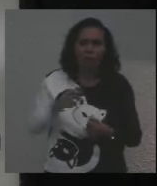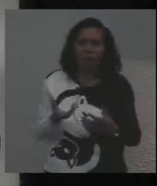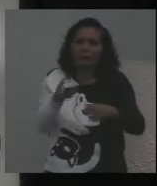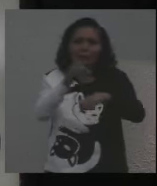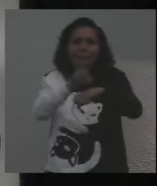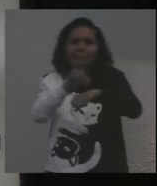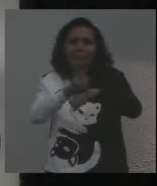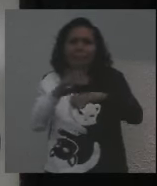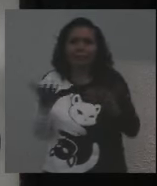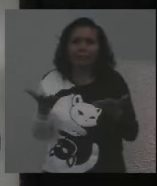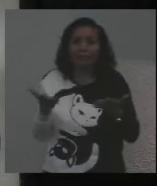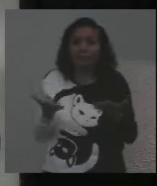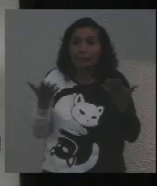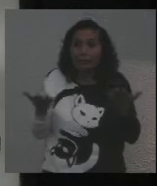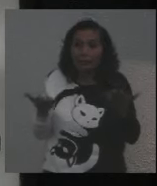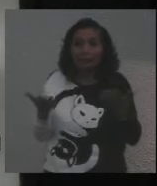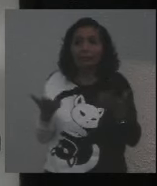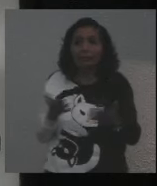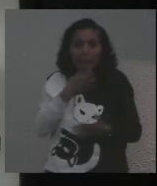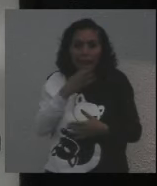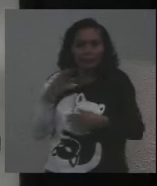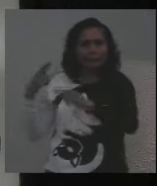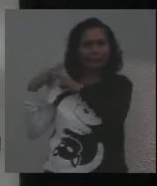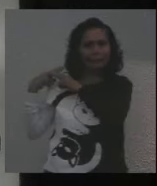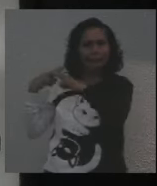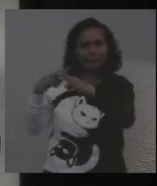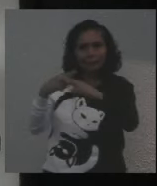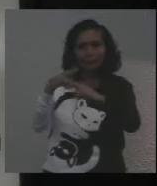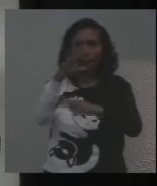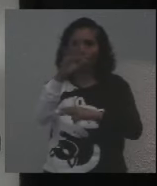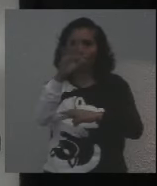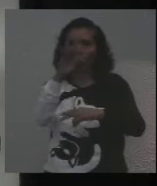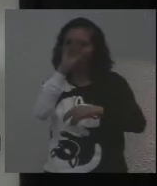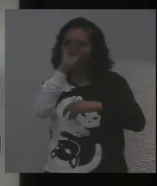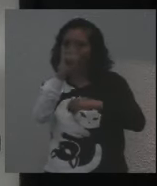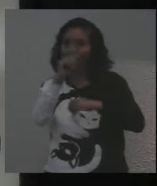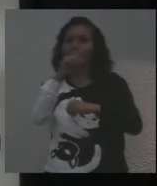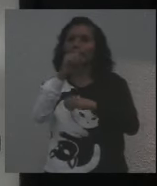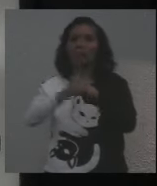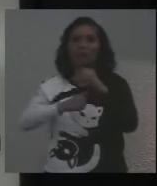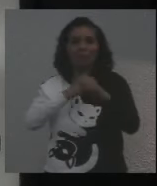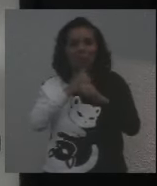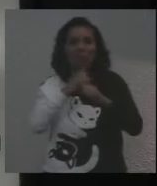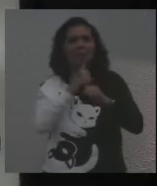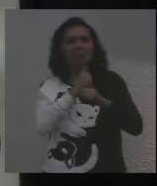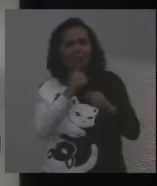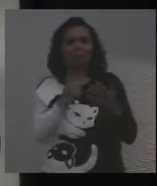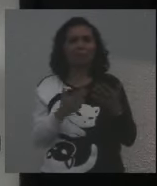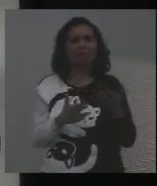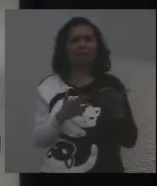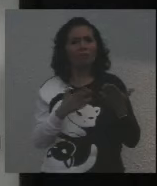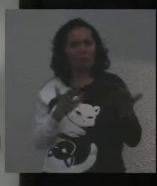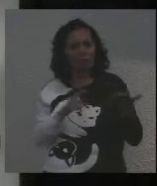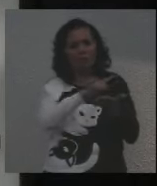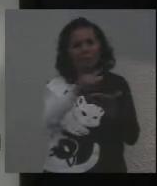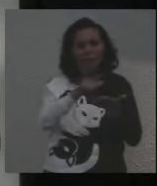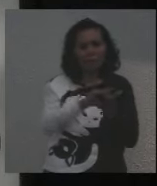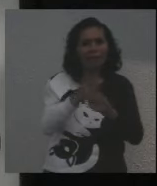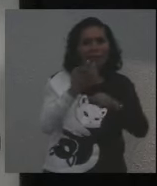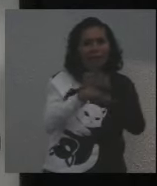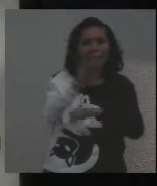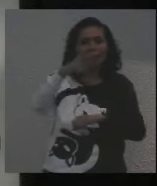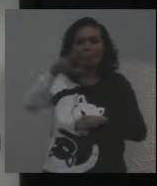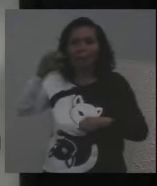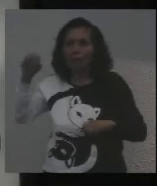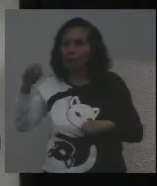día en el que celebramos este 49 aniversario de la promulgación de la Constitución agradezco